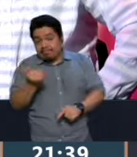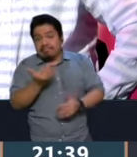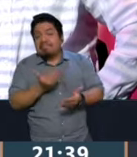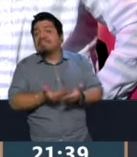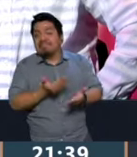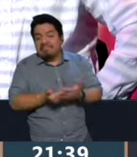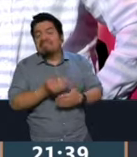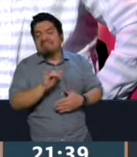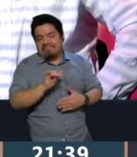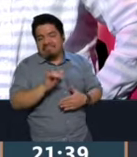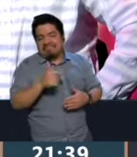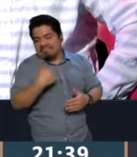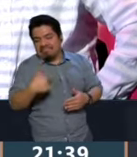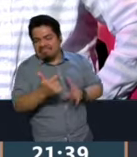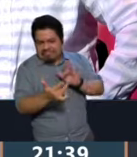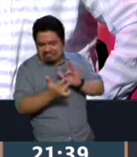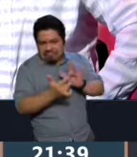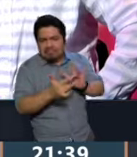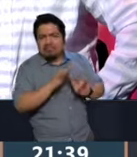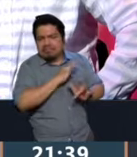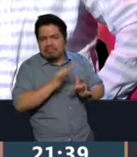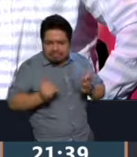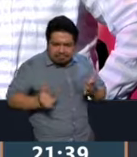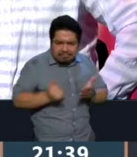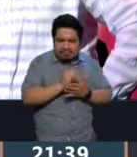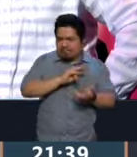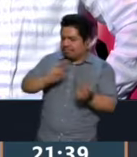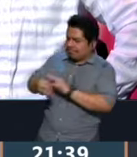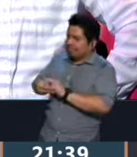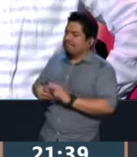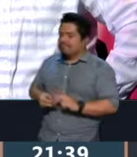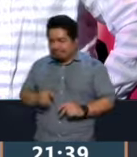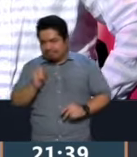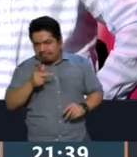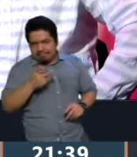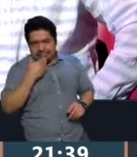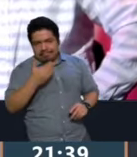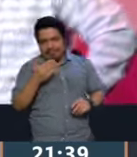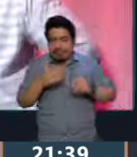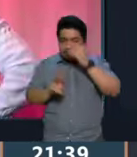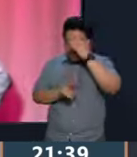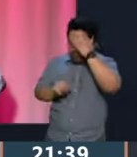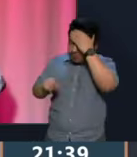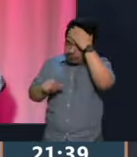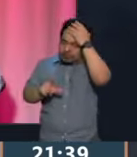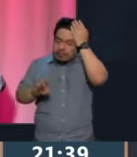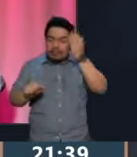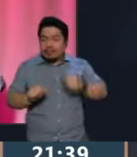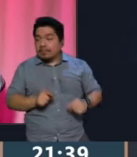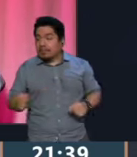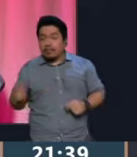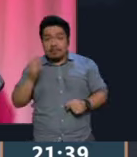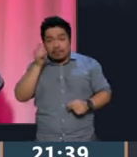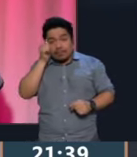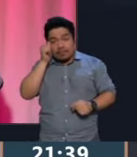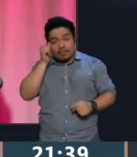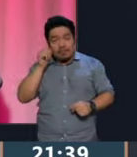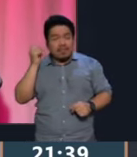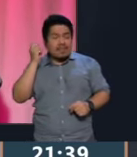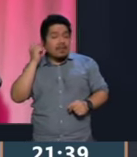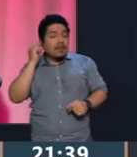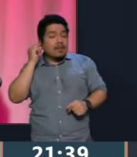demostrar que no somos apáticos y que somos capaces de darle la vuelta a cualquier contienda. Vania, Luis, ¿alguien quiere contestar a la pregunta? Yo vi que Vania,